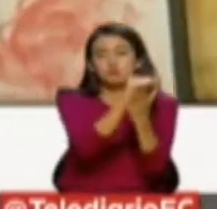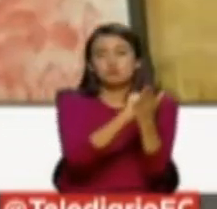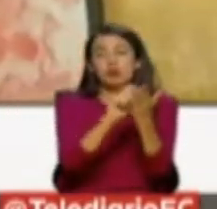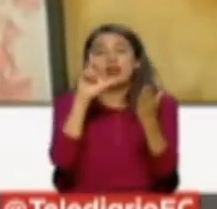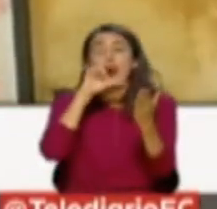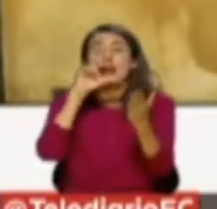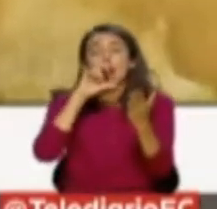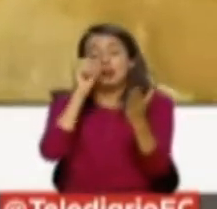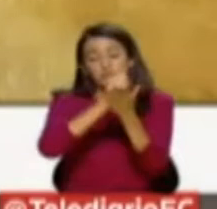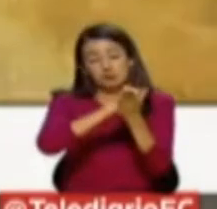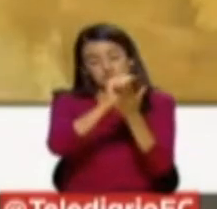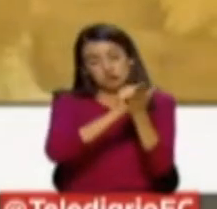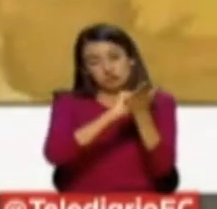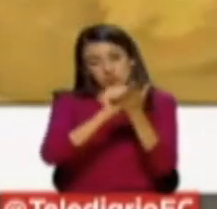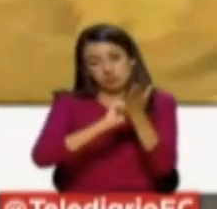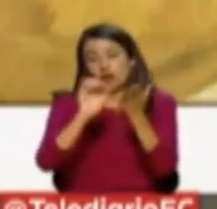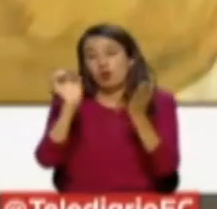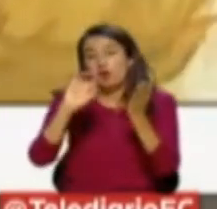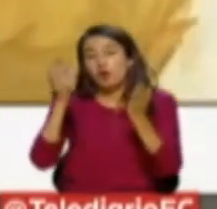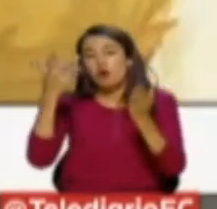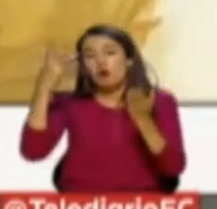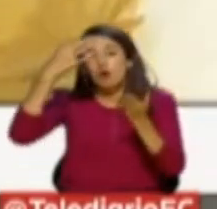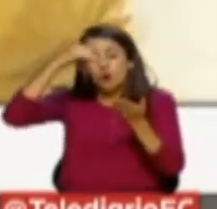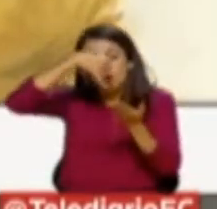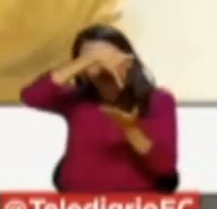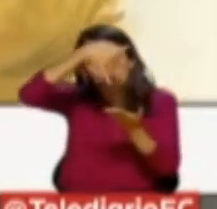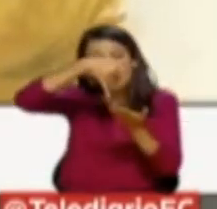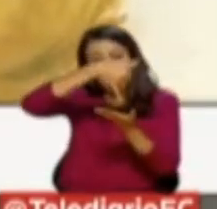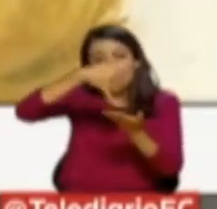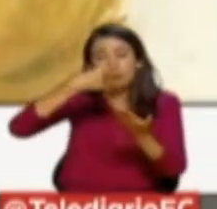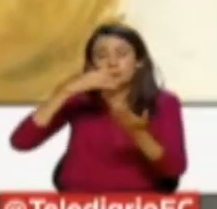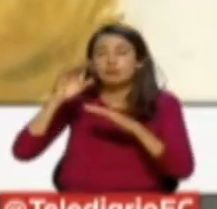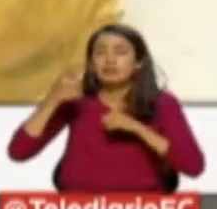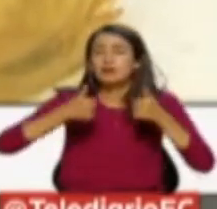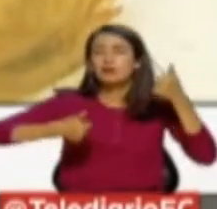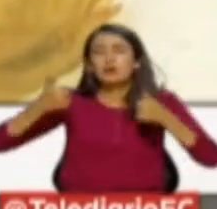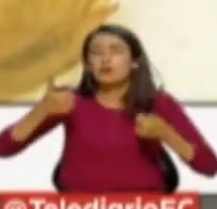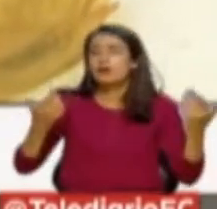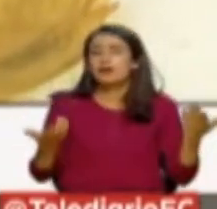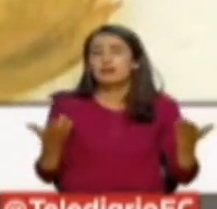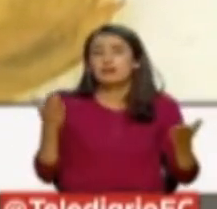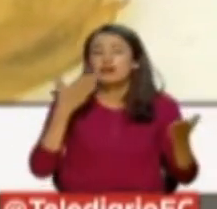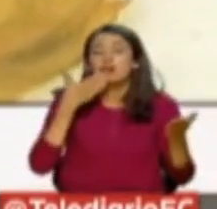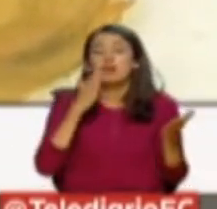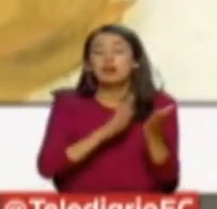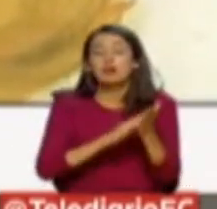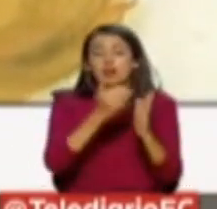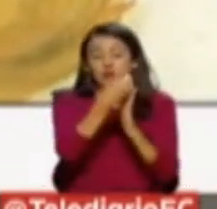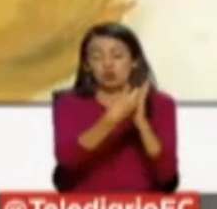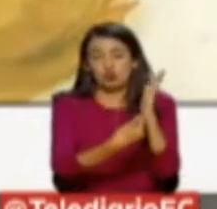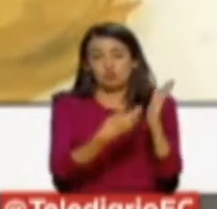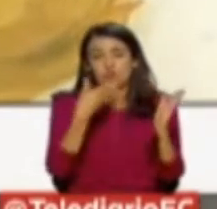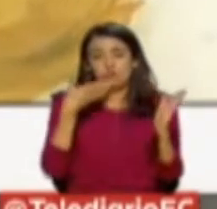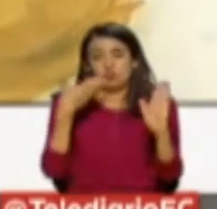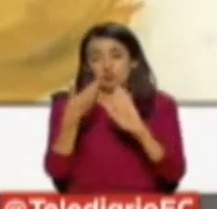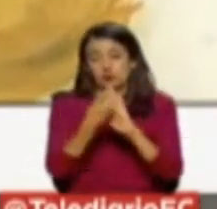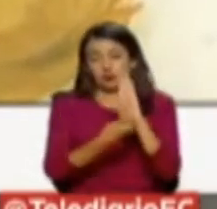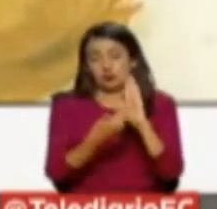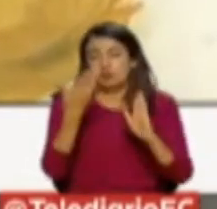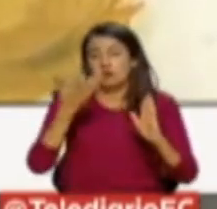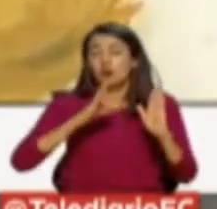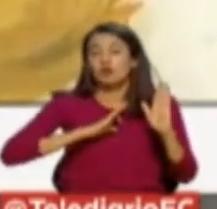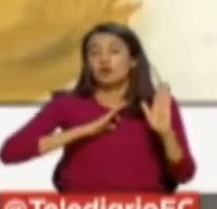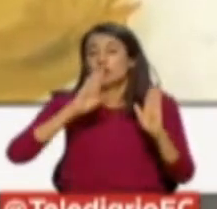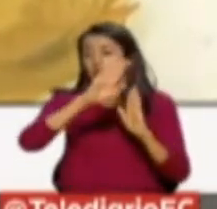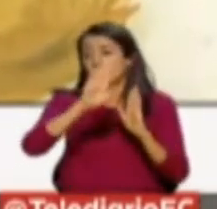de los tatuajes como de plasmar ya en las artes plásticas las técnicas que tú